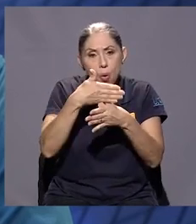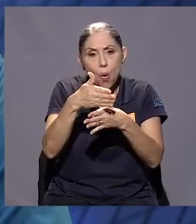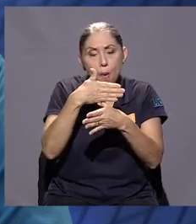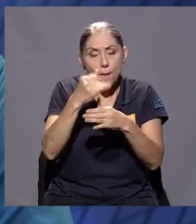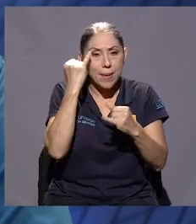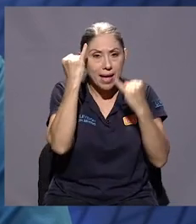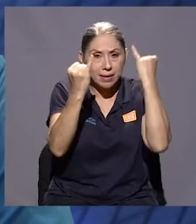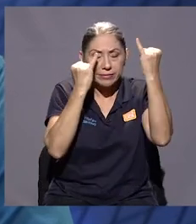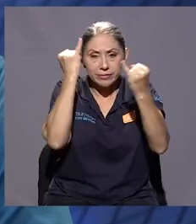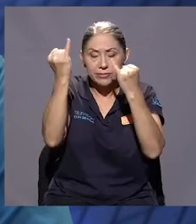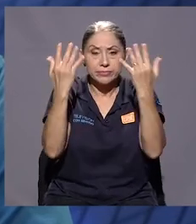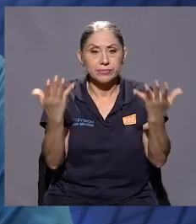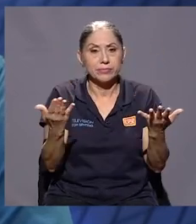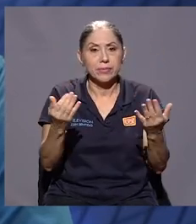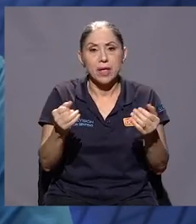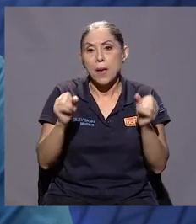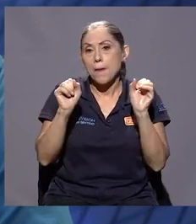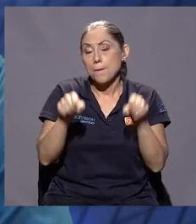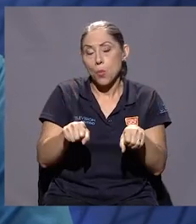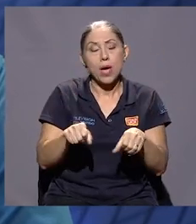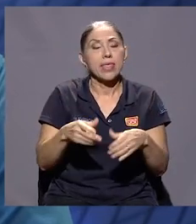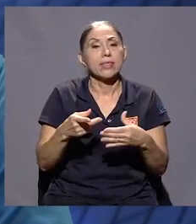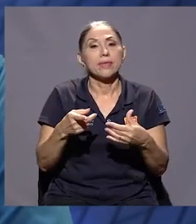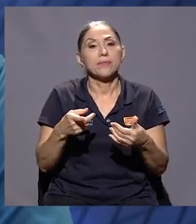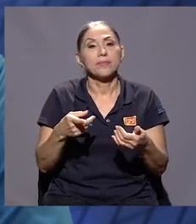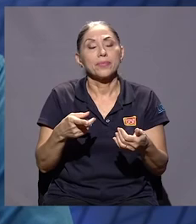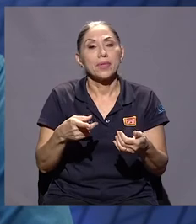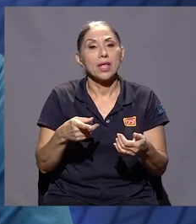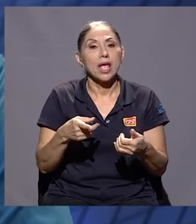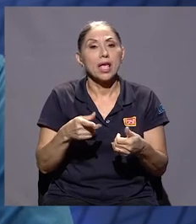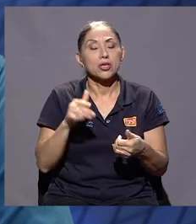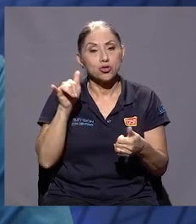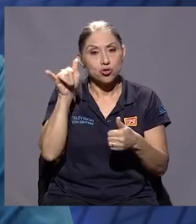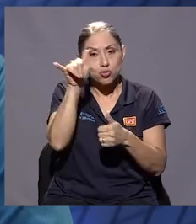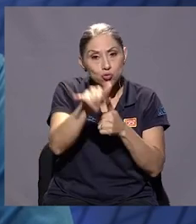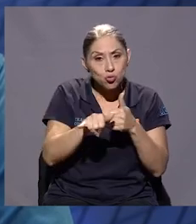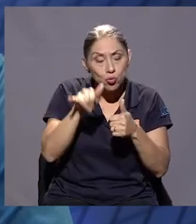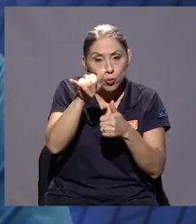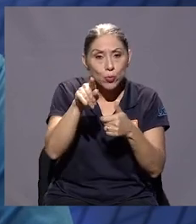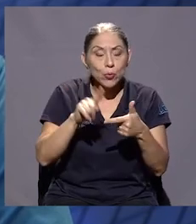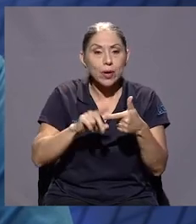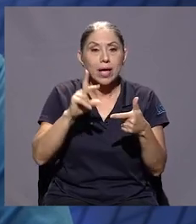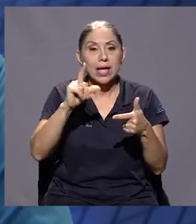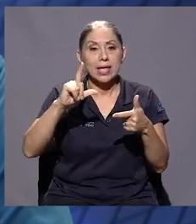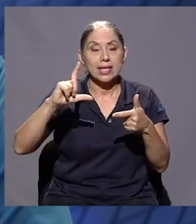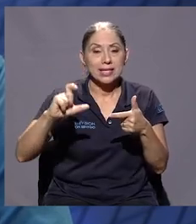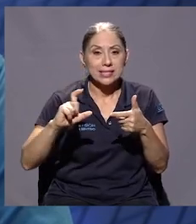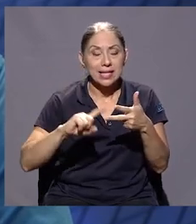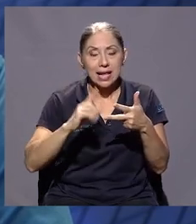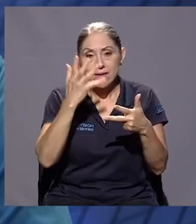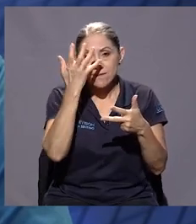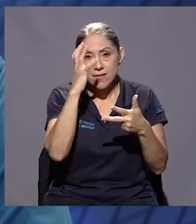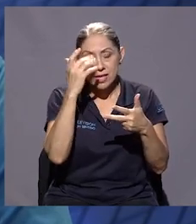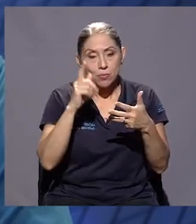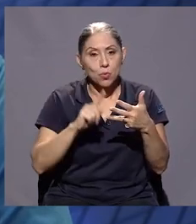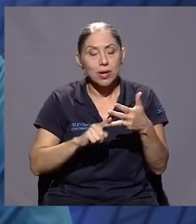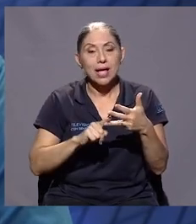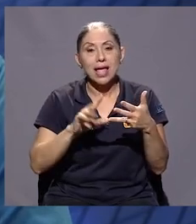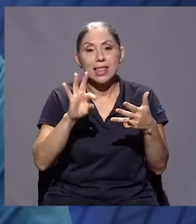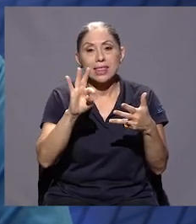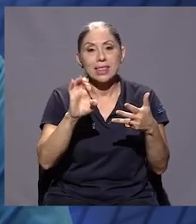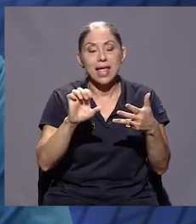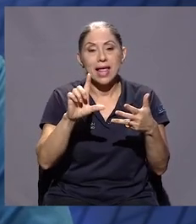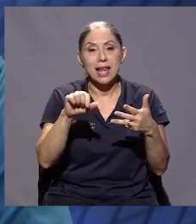bueno nos pueden buscar tanto en youtube como estar en facebook telegram como